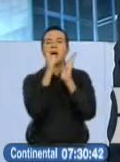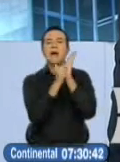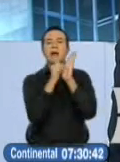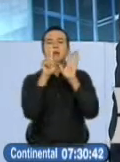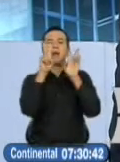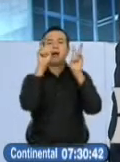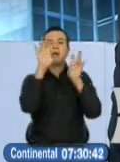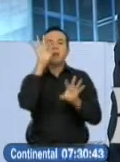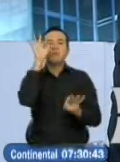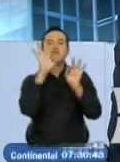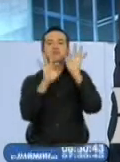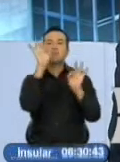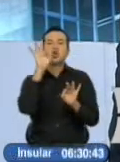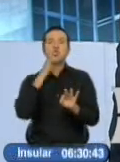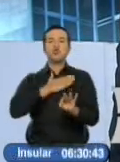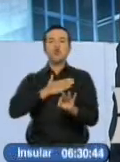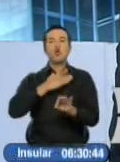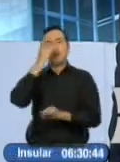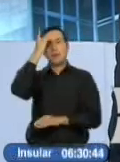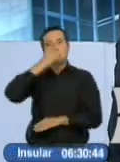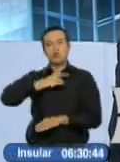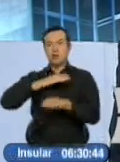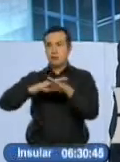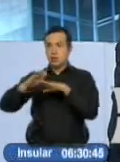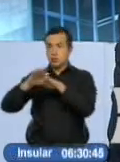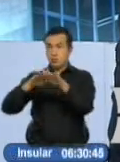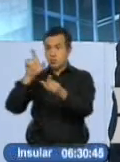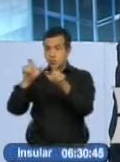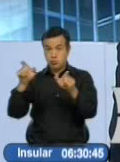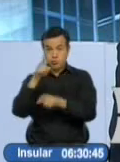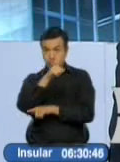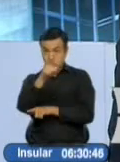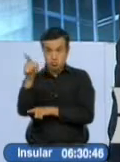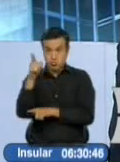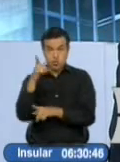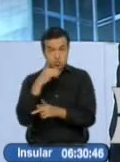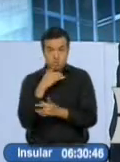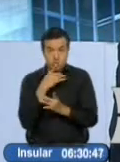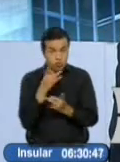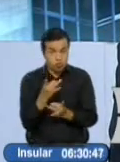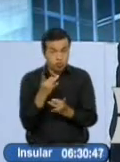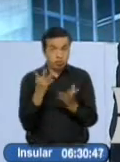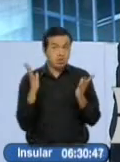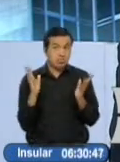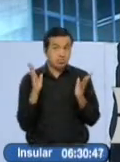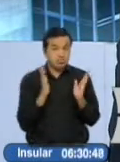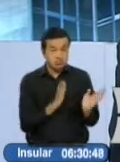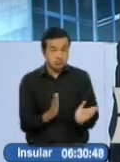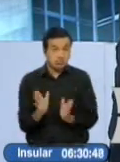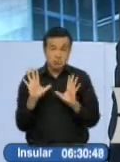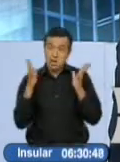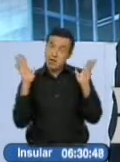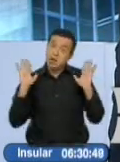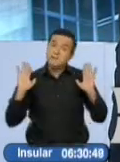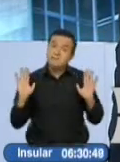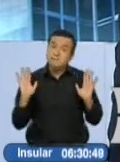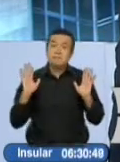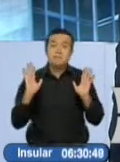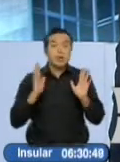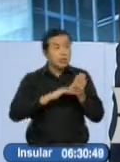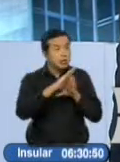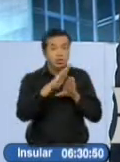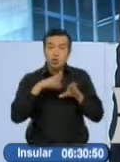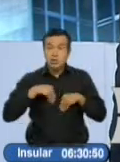los invitados a mis programas. Si no les gusta o no se sienten preparados, sencillamente no acepten